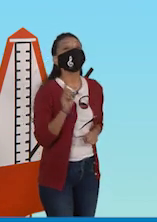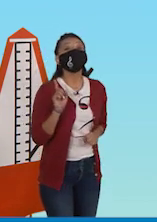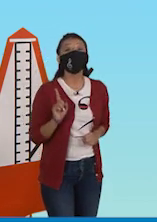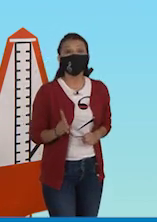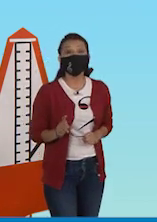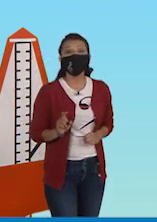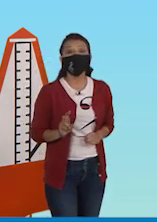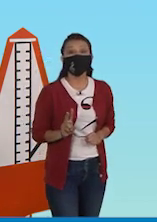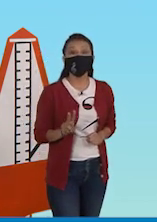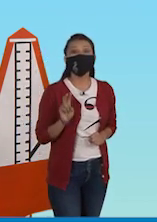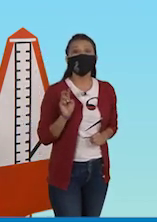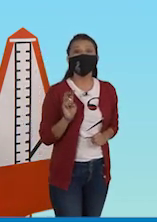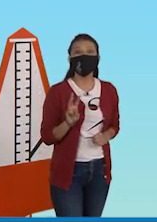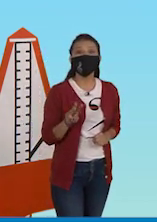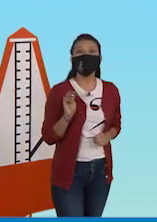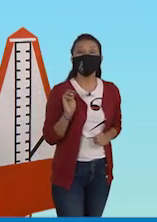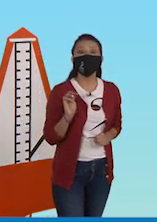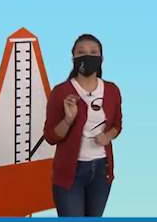1, 2, 3, 4. Ta,